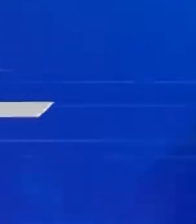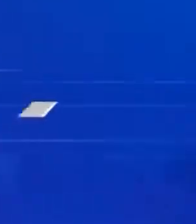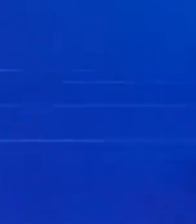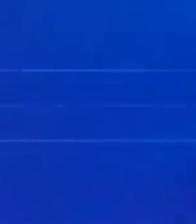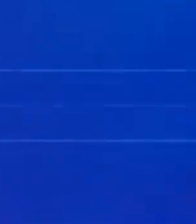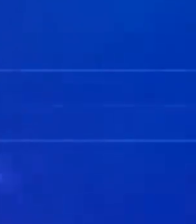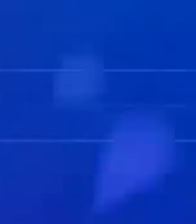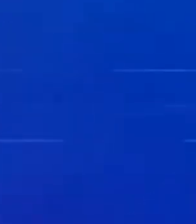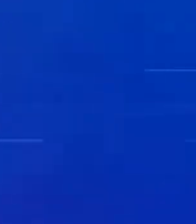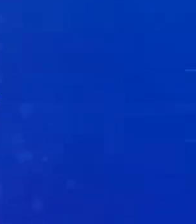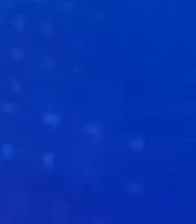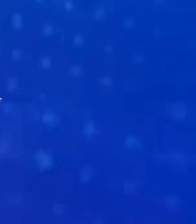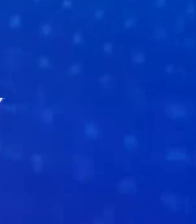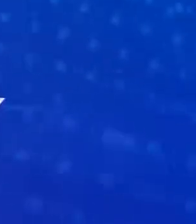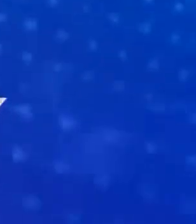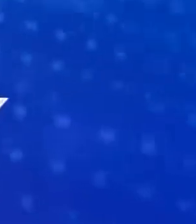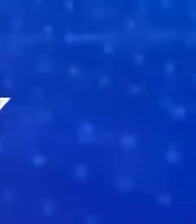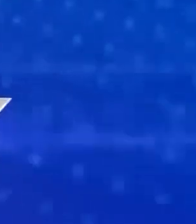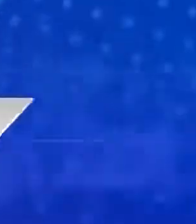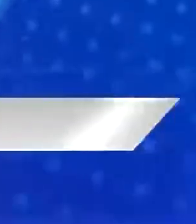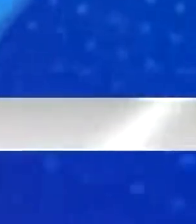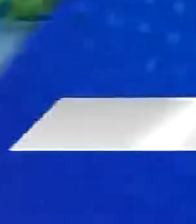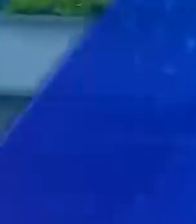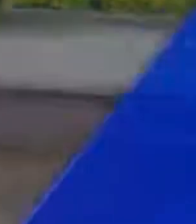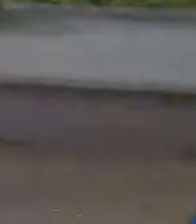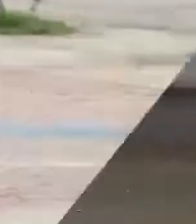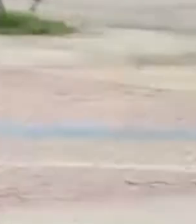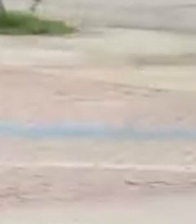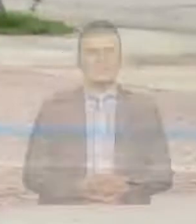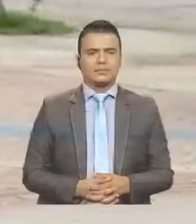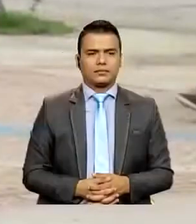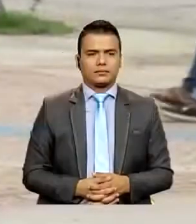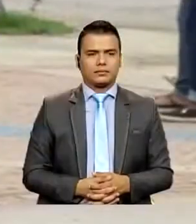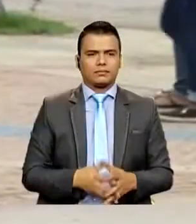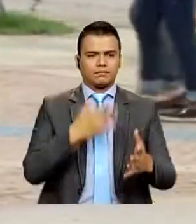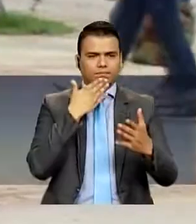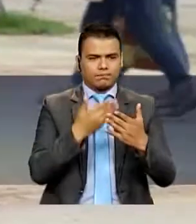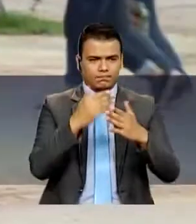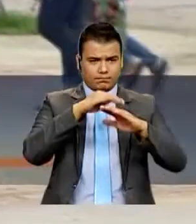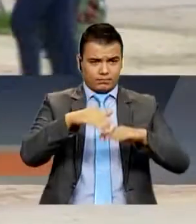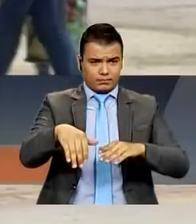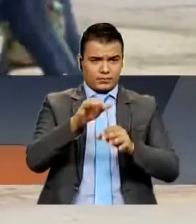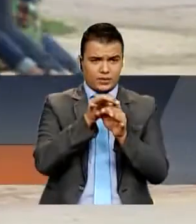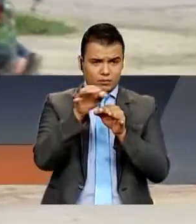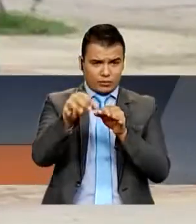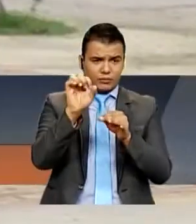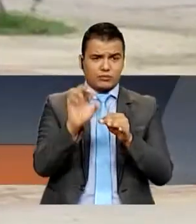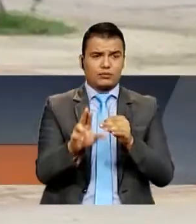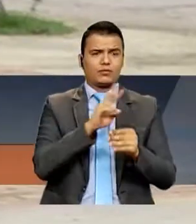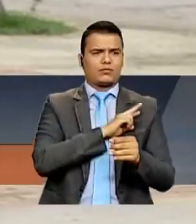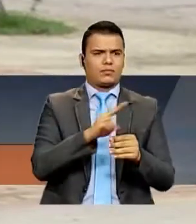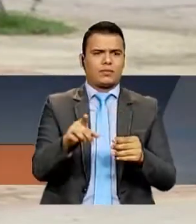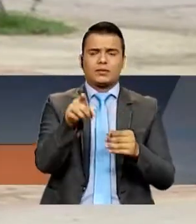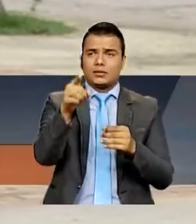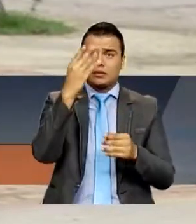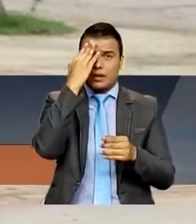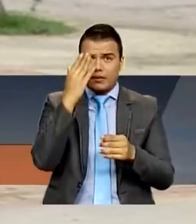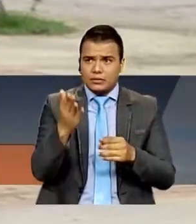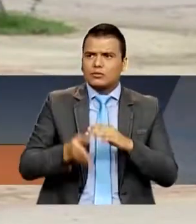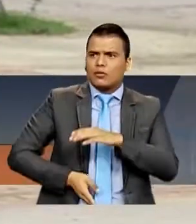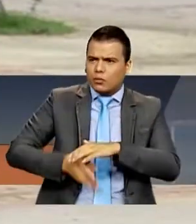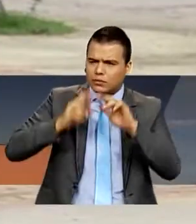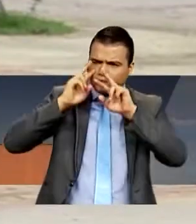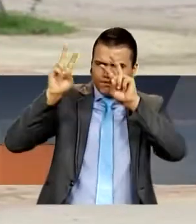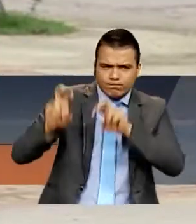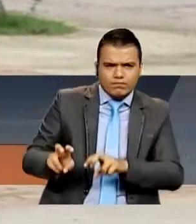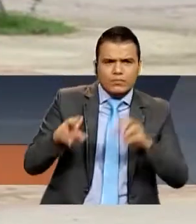sus historias y crónicas en Telepacífico Noticias. Buenas tardes, pues en esta población del sur del Valle del Cauca continúa la